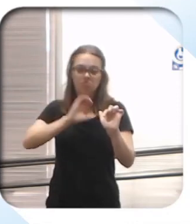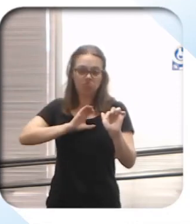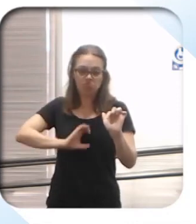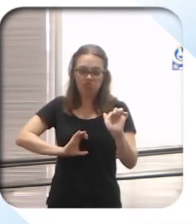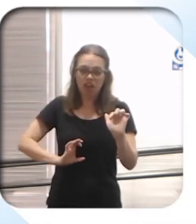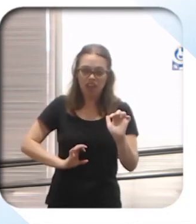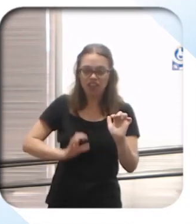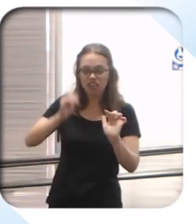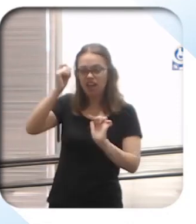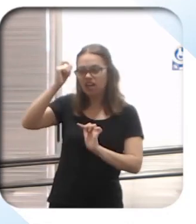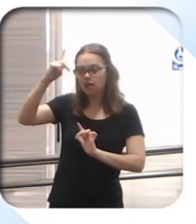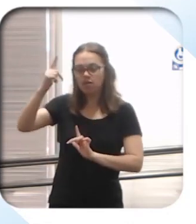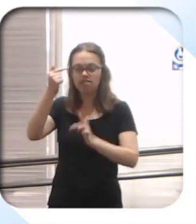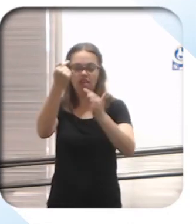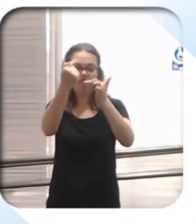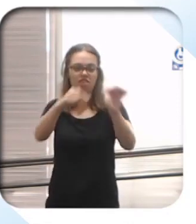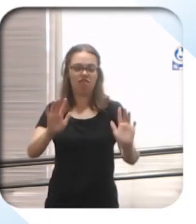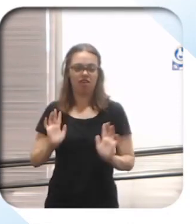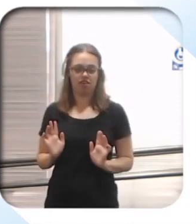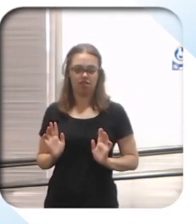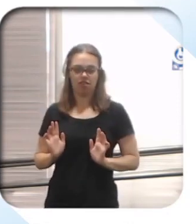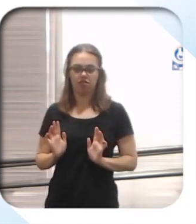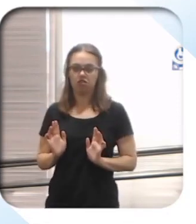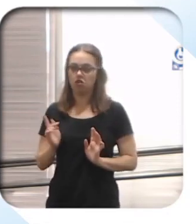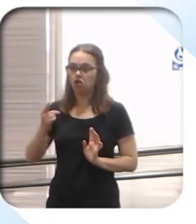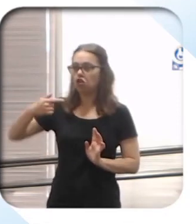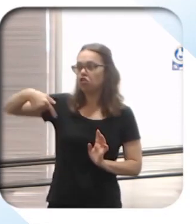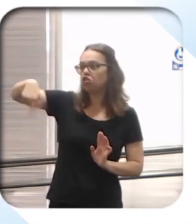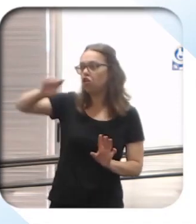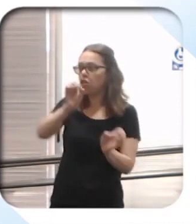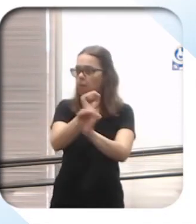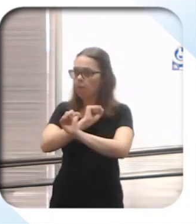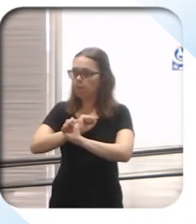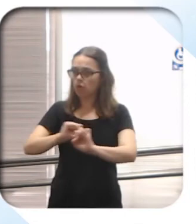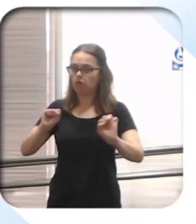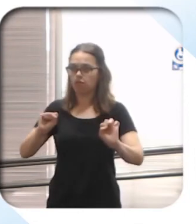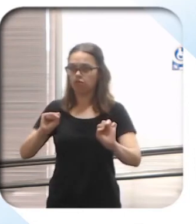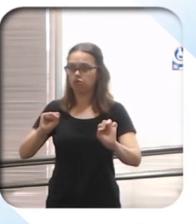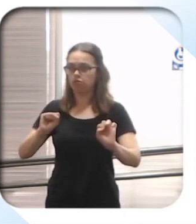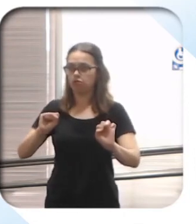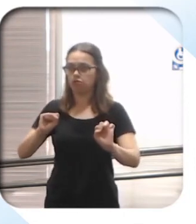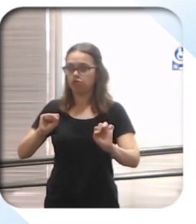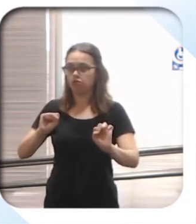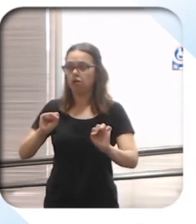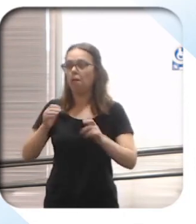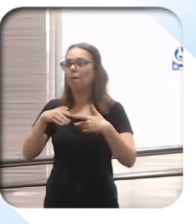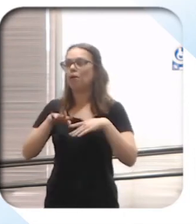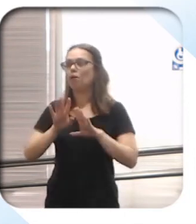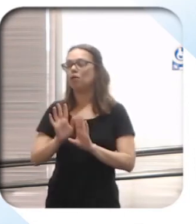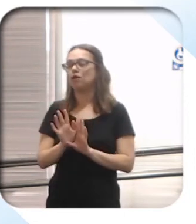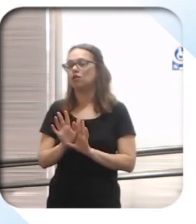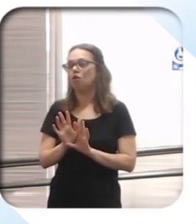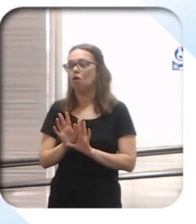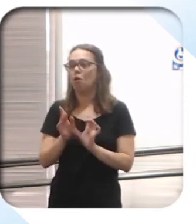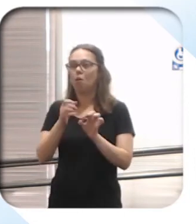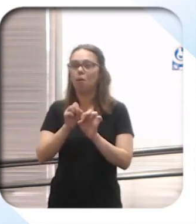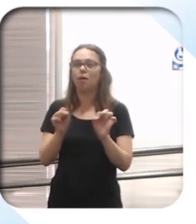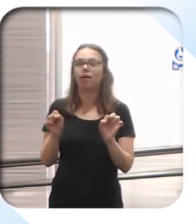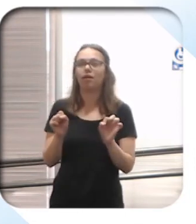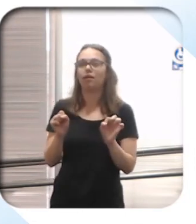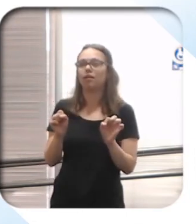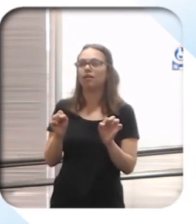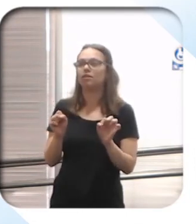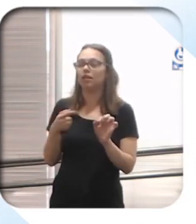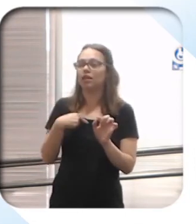diferentes. Yo tengo todos somos capaces en muchas cosas, pero bueno, puede ser que no